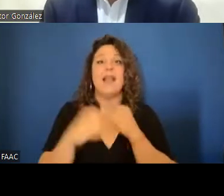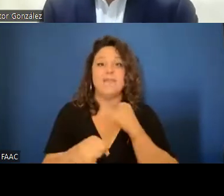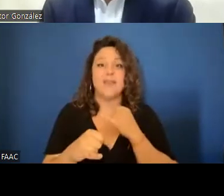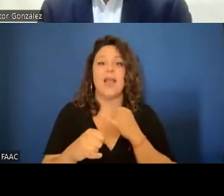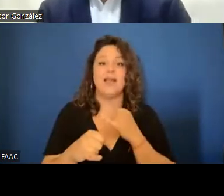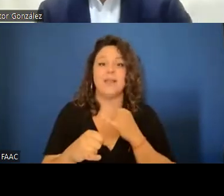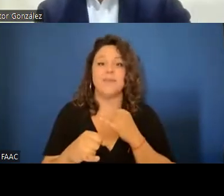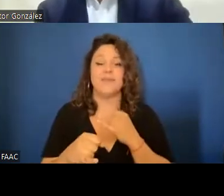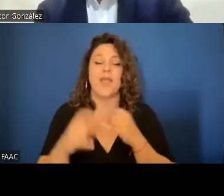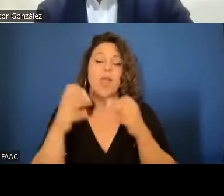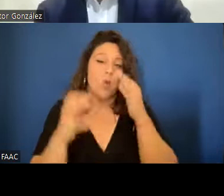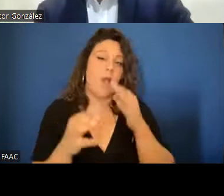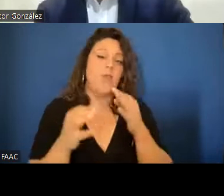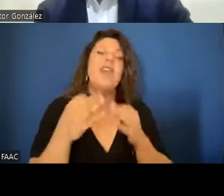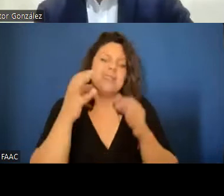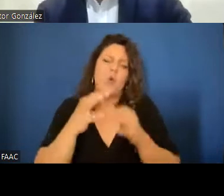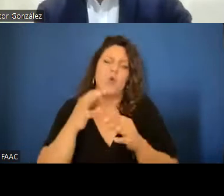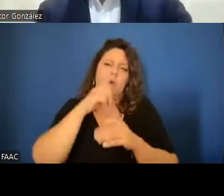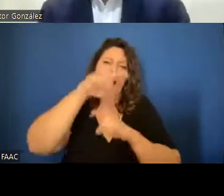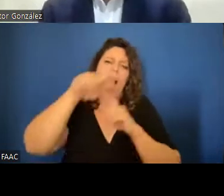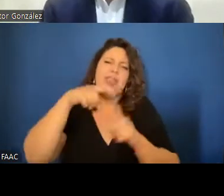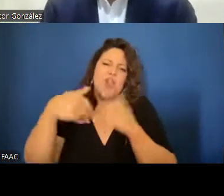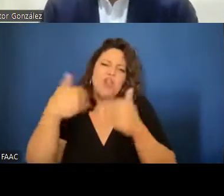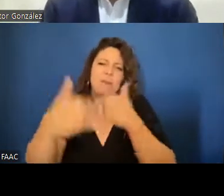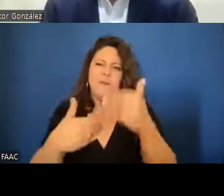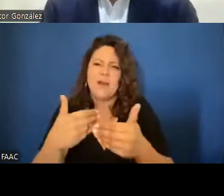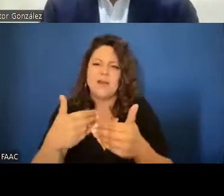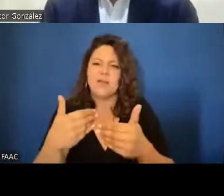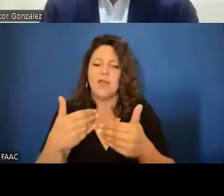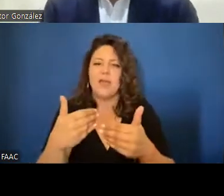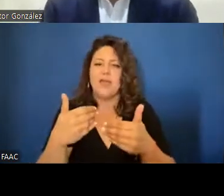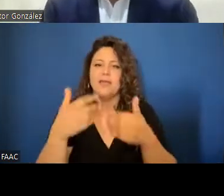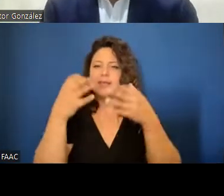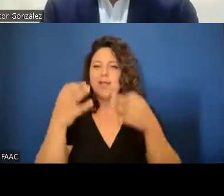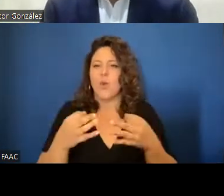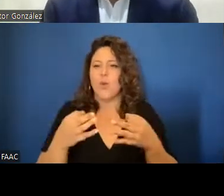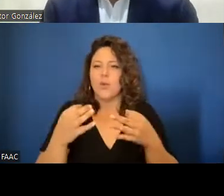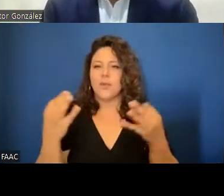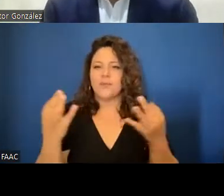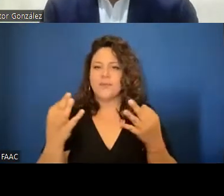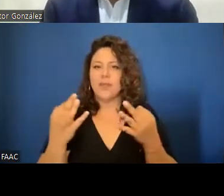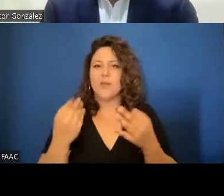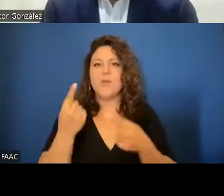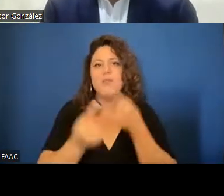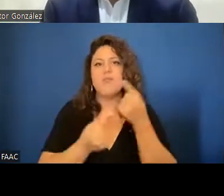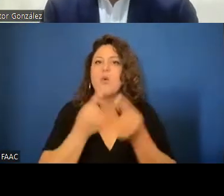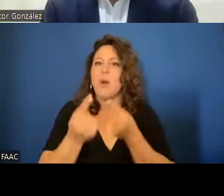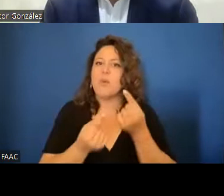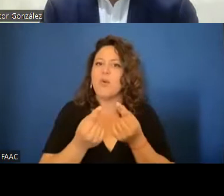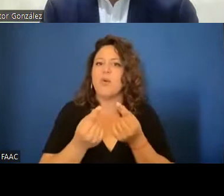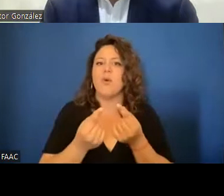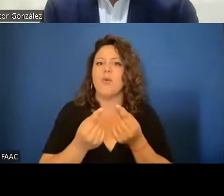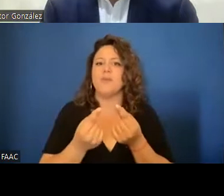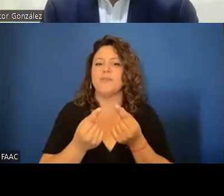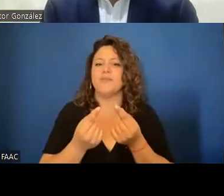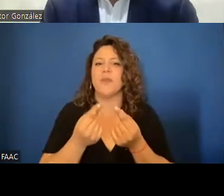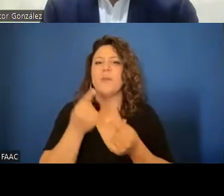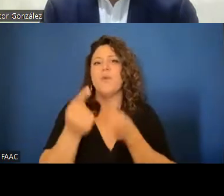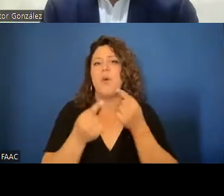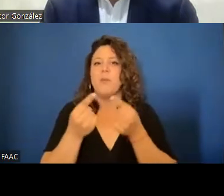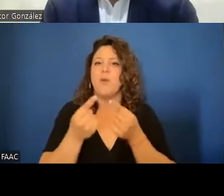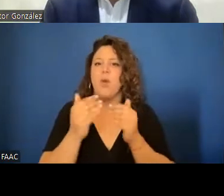han ido dictando normas por las cuales se han anulado determinadas cláusulas, se ha establecido derechos como